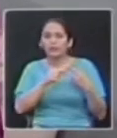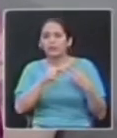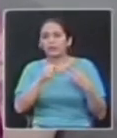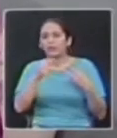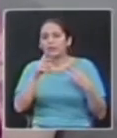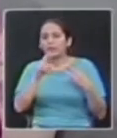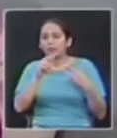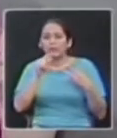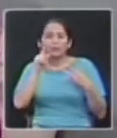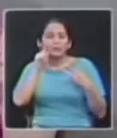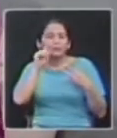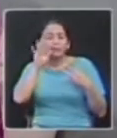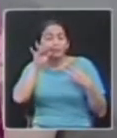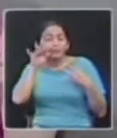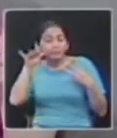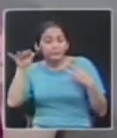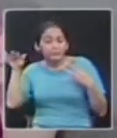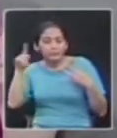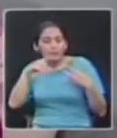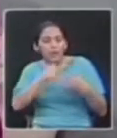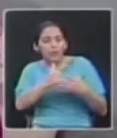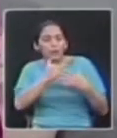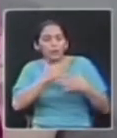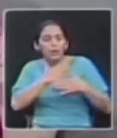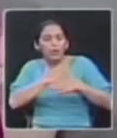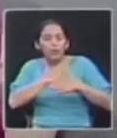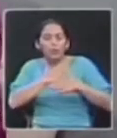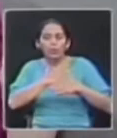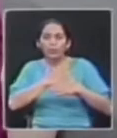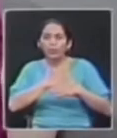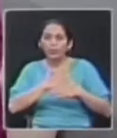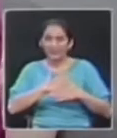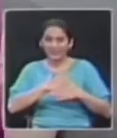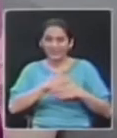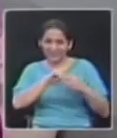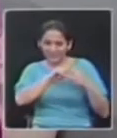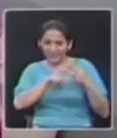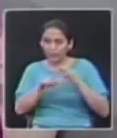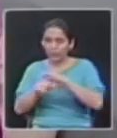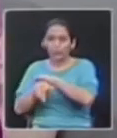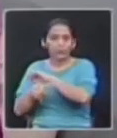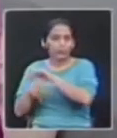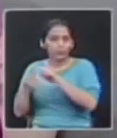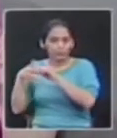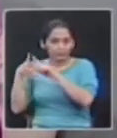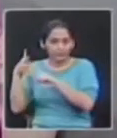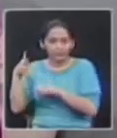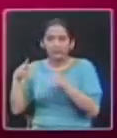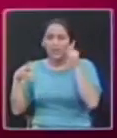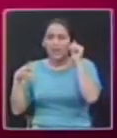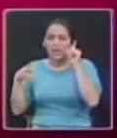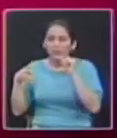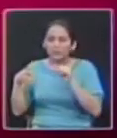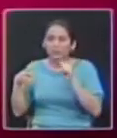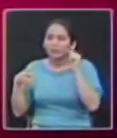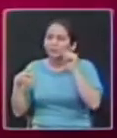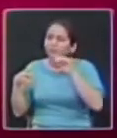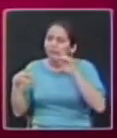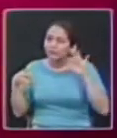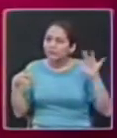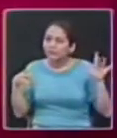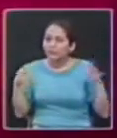efecto relajante y calmante. Los tonos azulados, aguamarina y verdes tienen un efecto